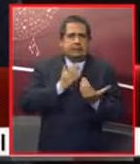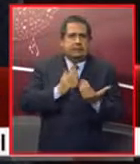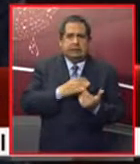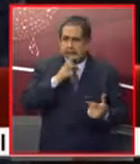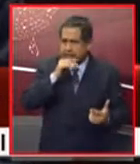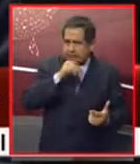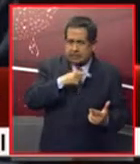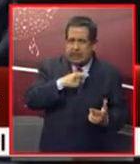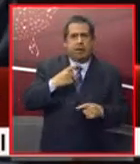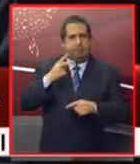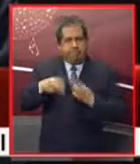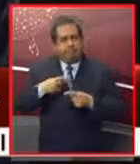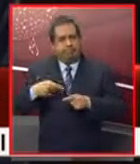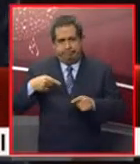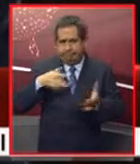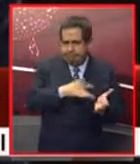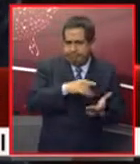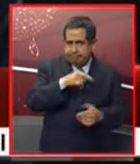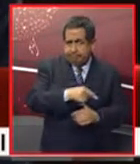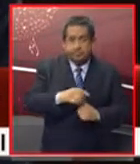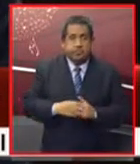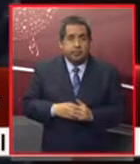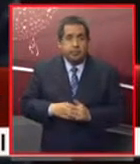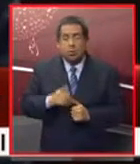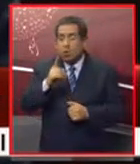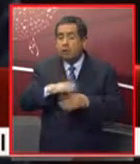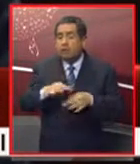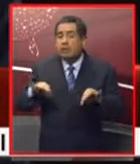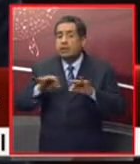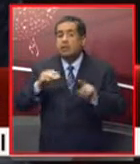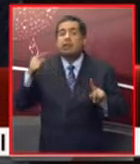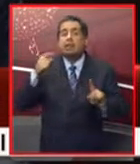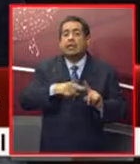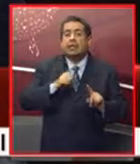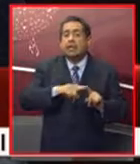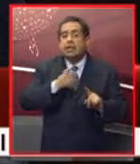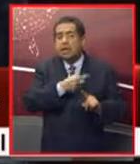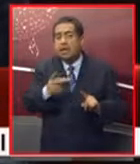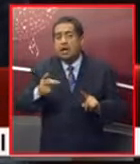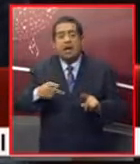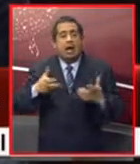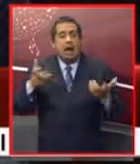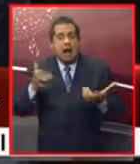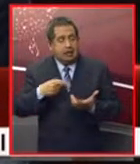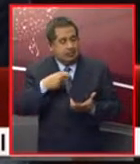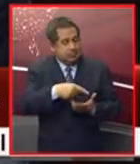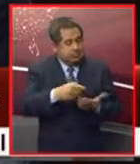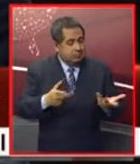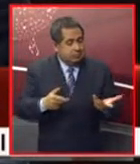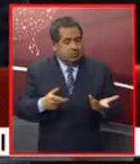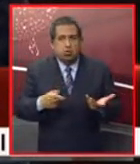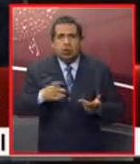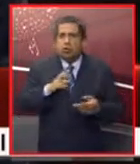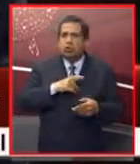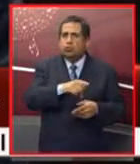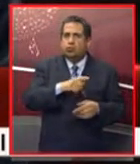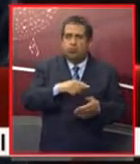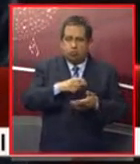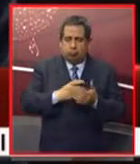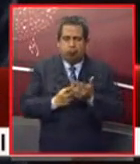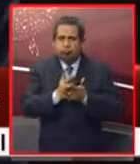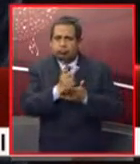pueden, incluyendo muy particularmente a los productores que tienen ese autoconsumo